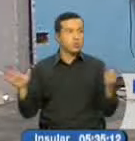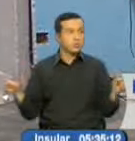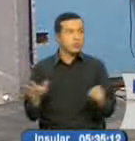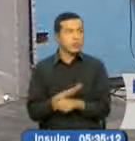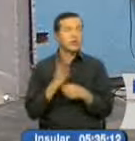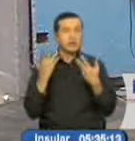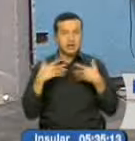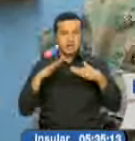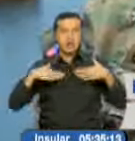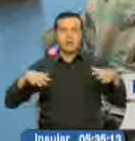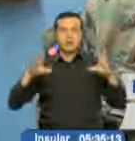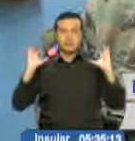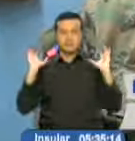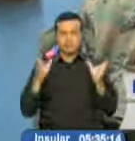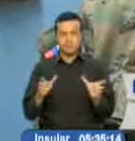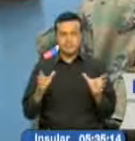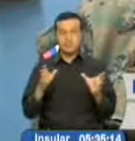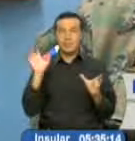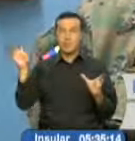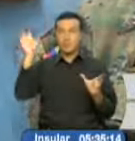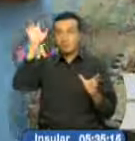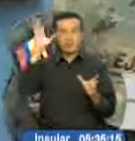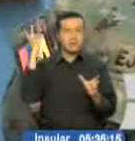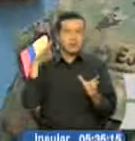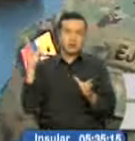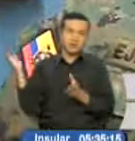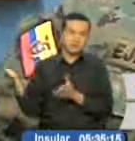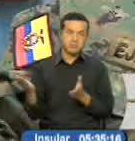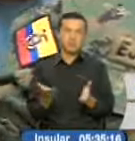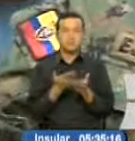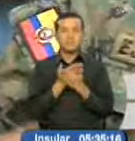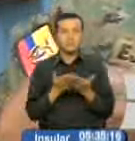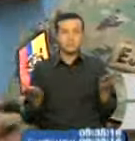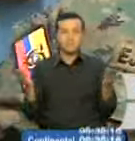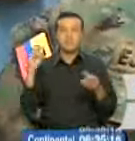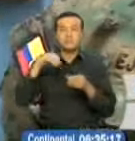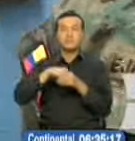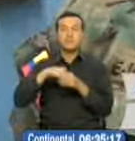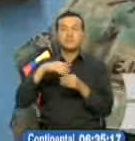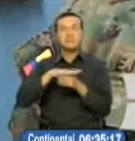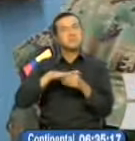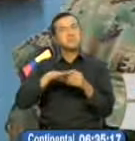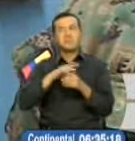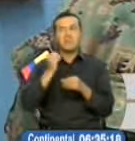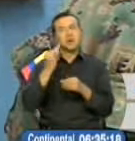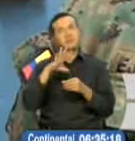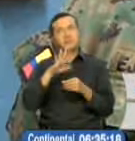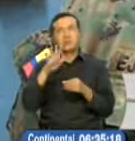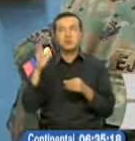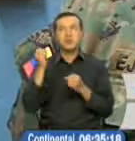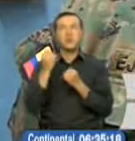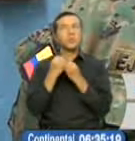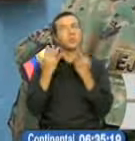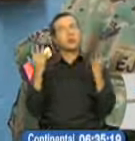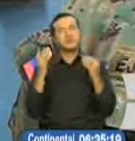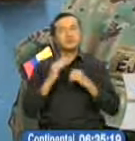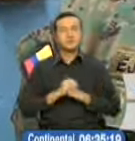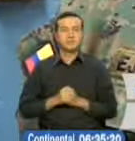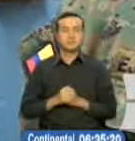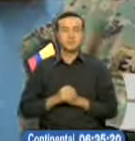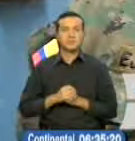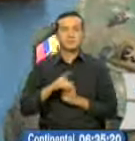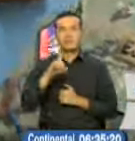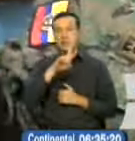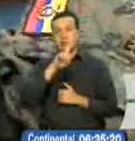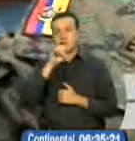encuentran en este espacio. Al menos de todas las provincias ya llegaron. Está previsto internamente que haya más o menos unos